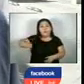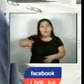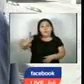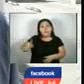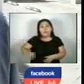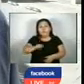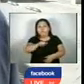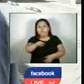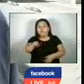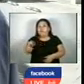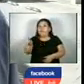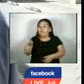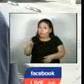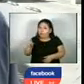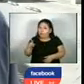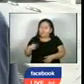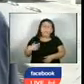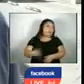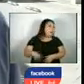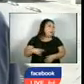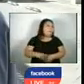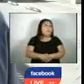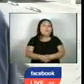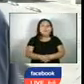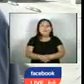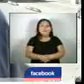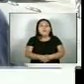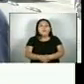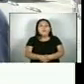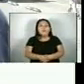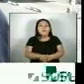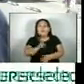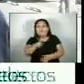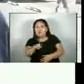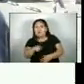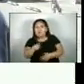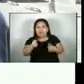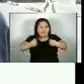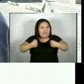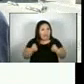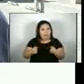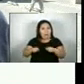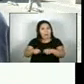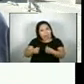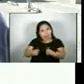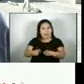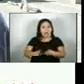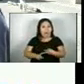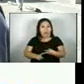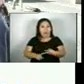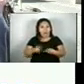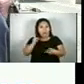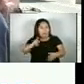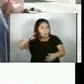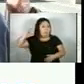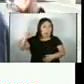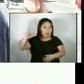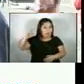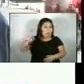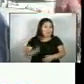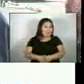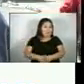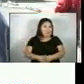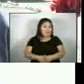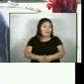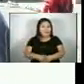esas unidades dejan mucho que lamentar, porque andan asientos malos y solo es un montón de sonido.